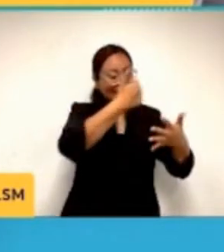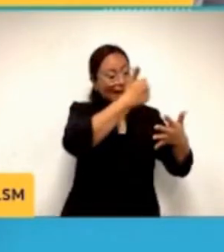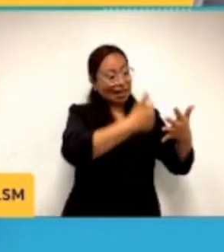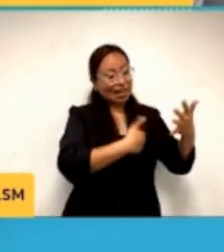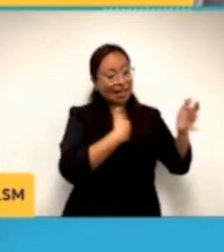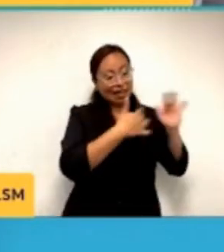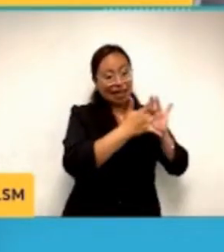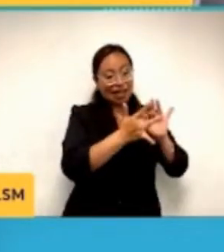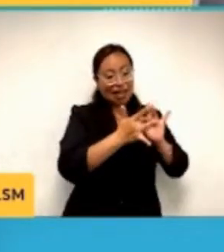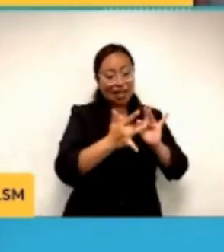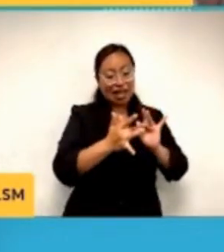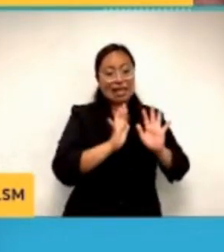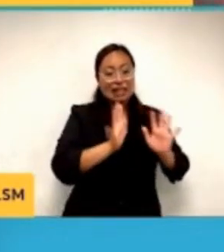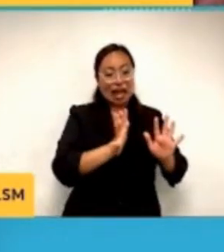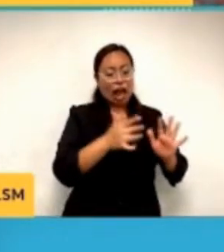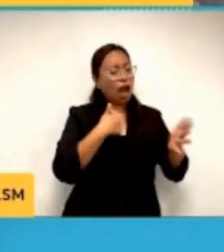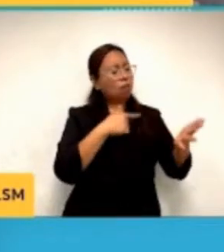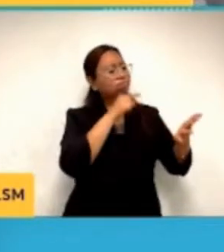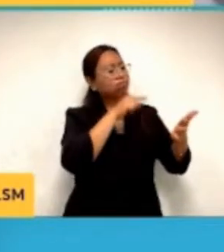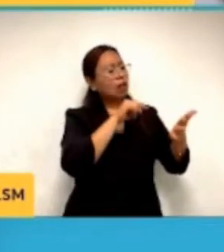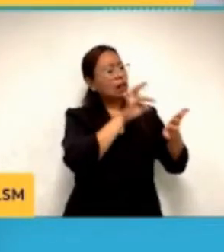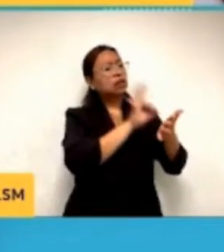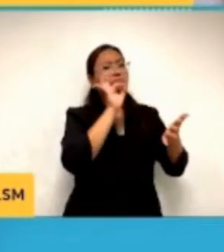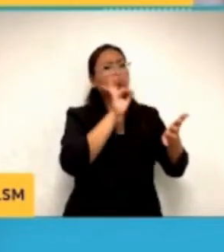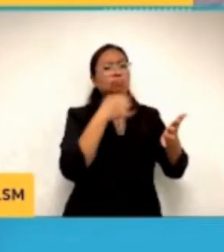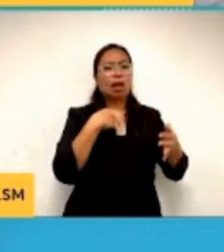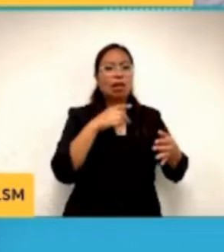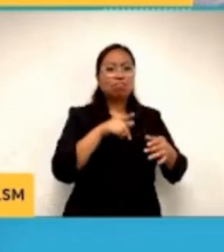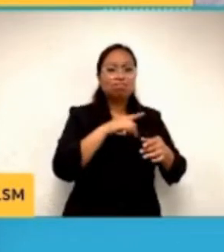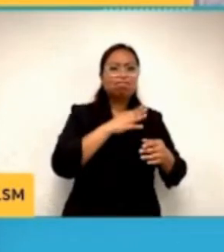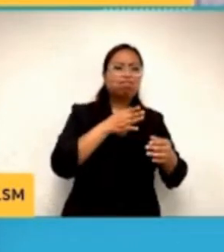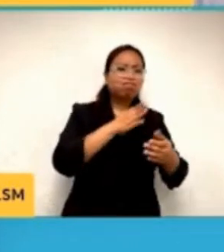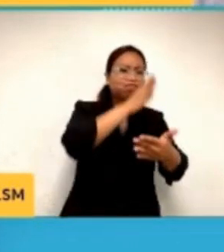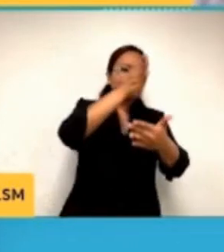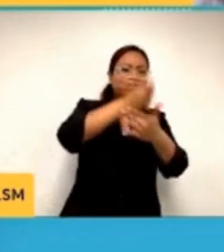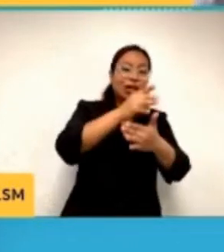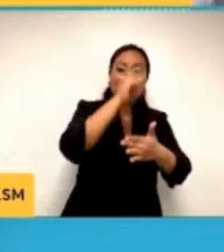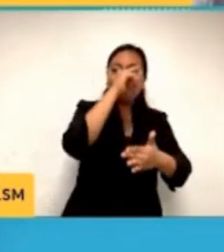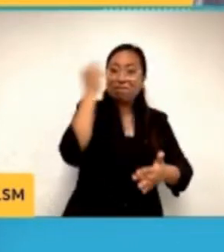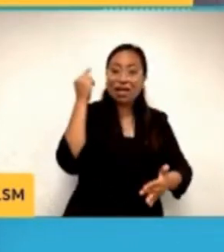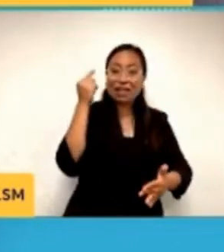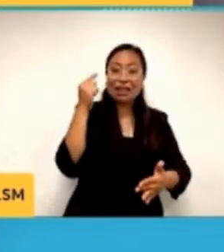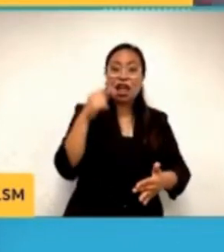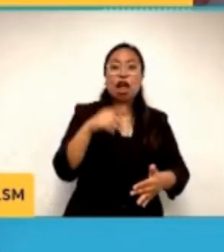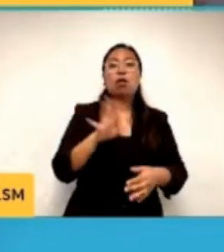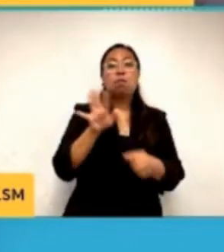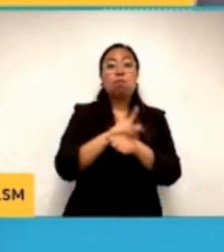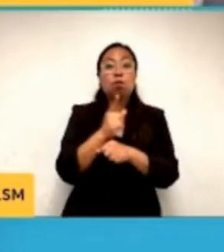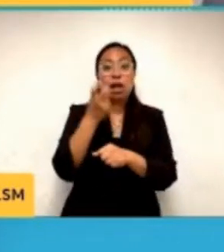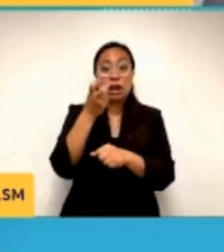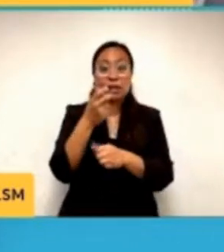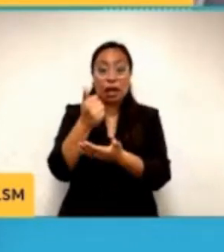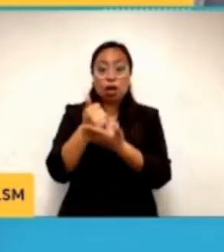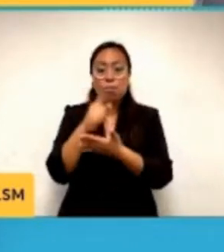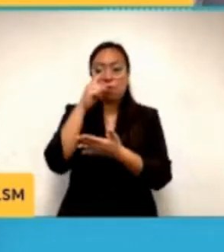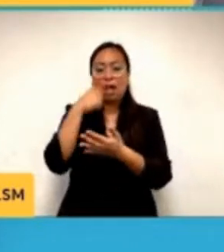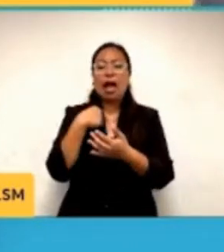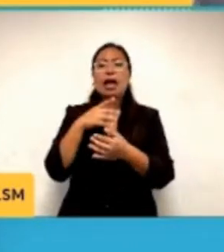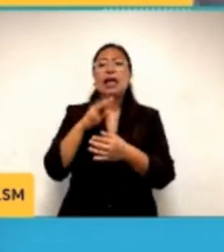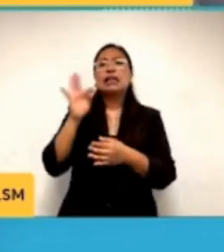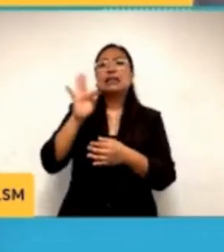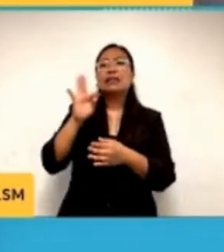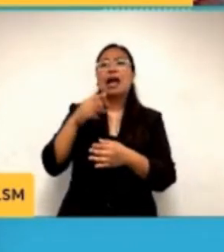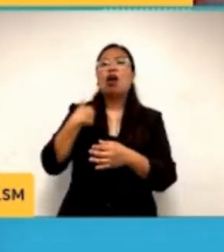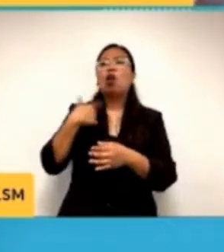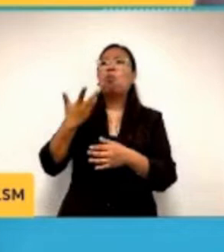con otros aliados. Esto nos ayuda a, de alguna manera, derribar jerarquías, derribar silos entre